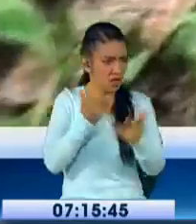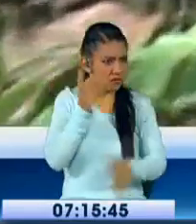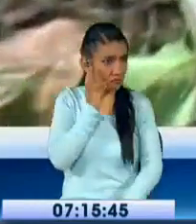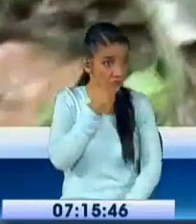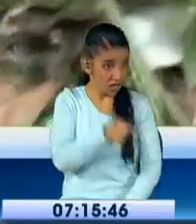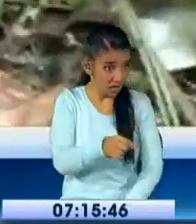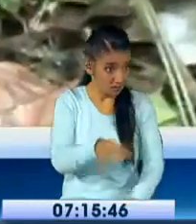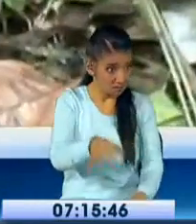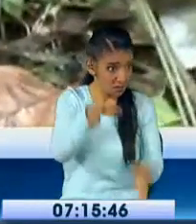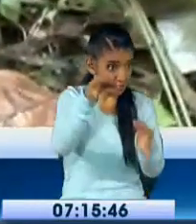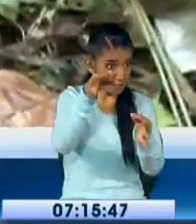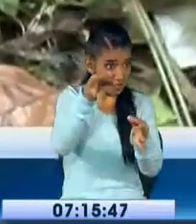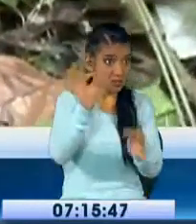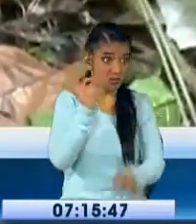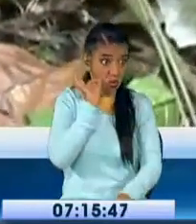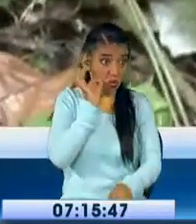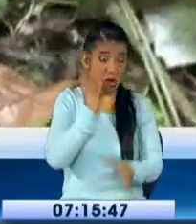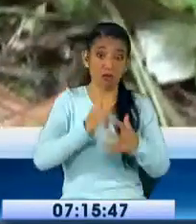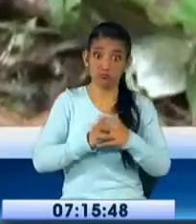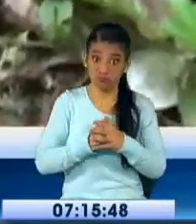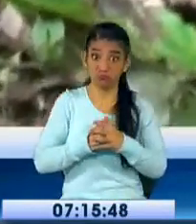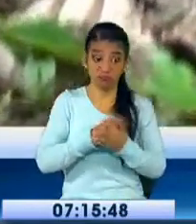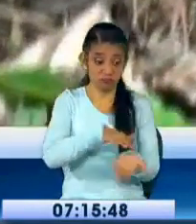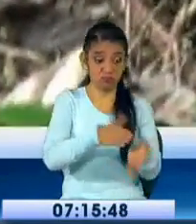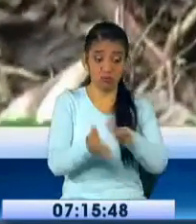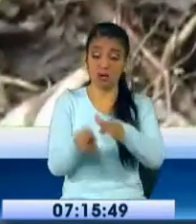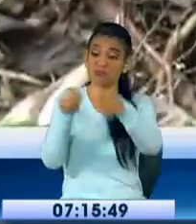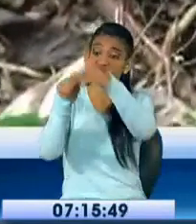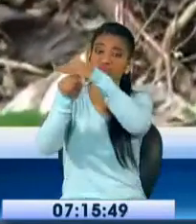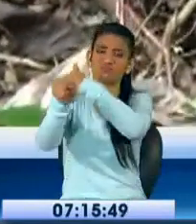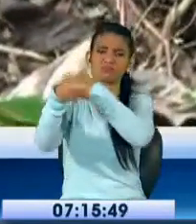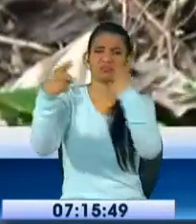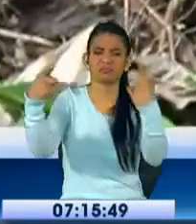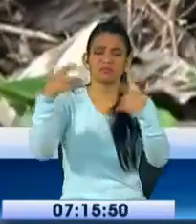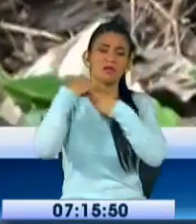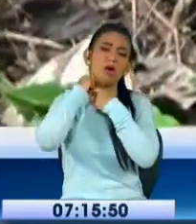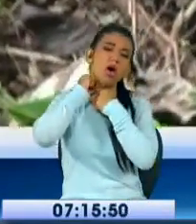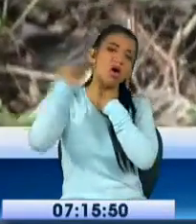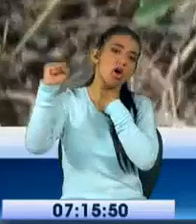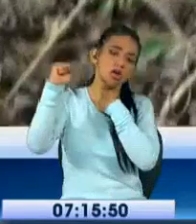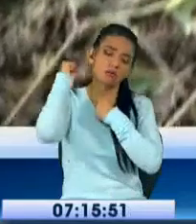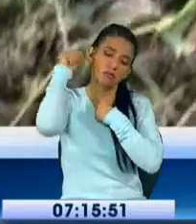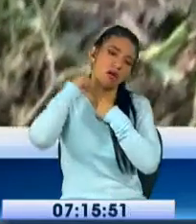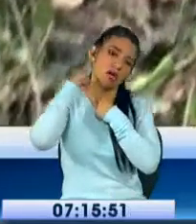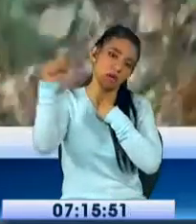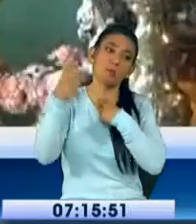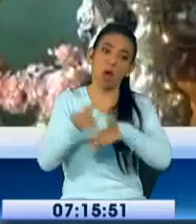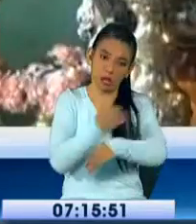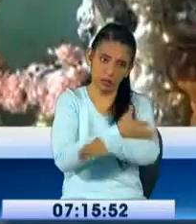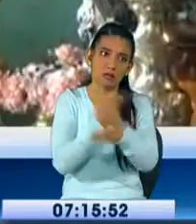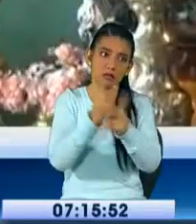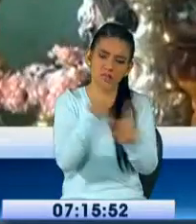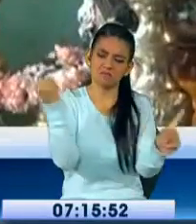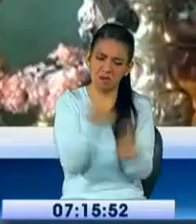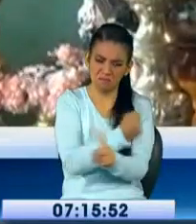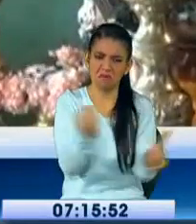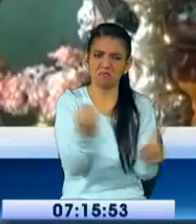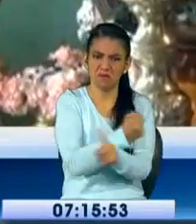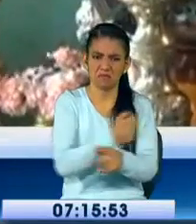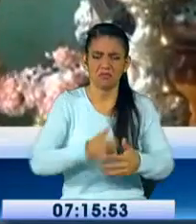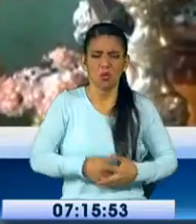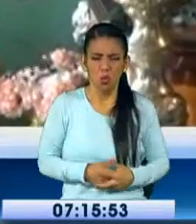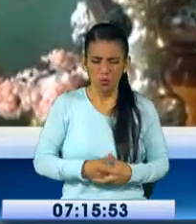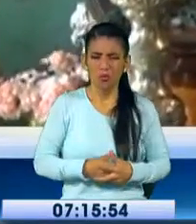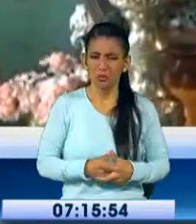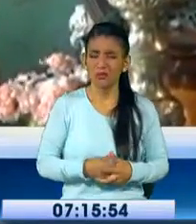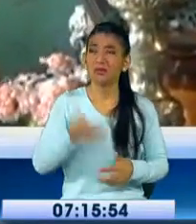papeles también? De droga. Según la necropsia, él murió por estrangulamiento, aunque también sufrió golpes. Es algo que no tiene perdón